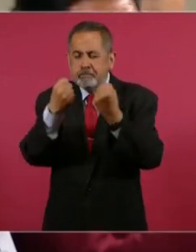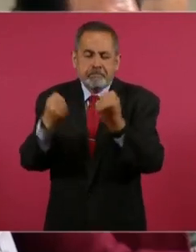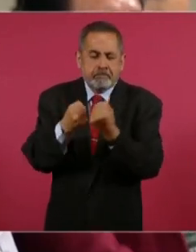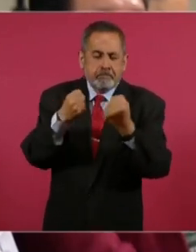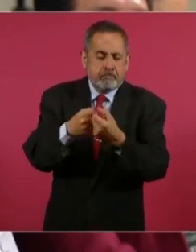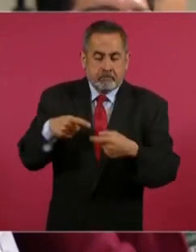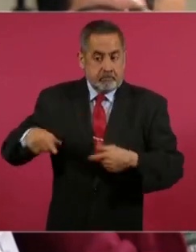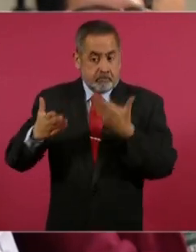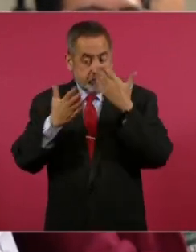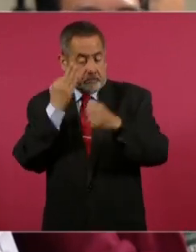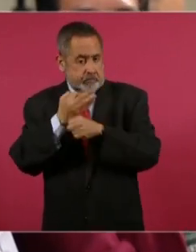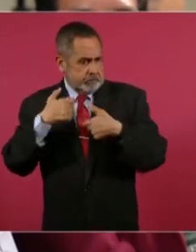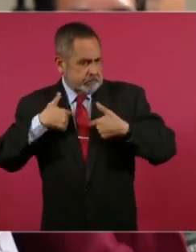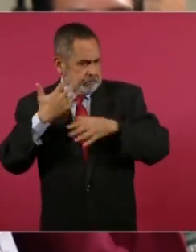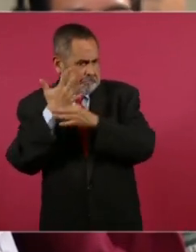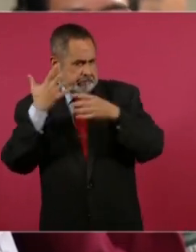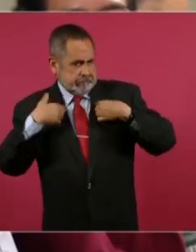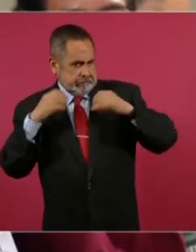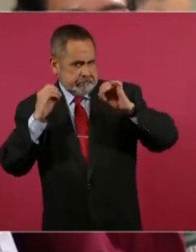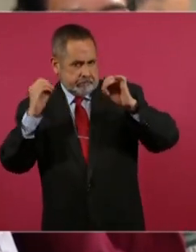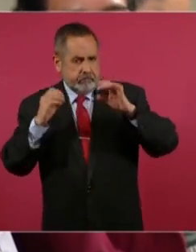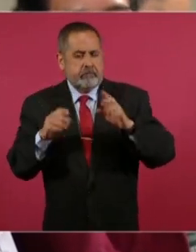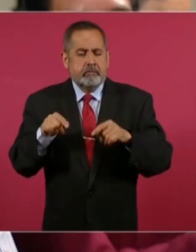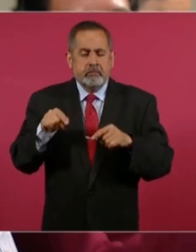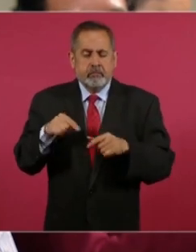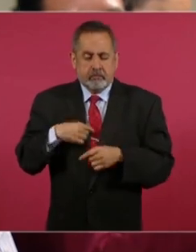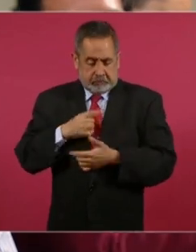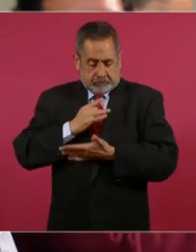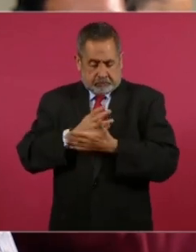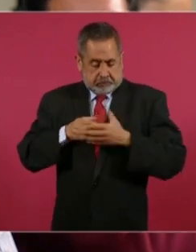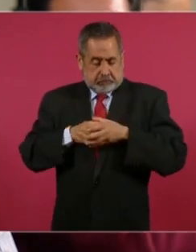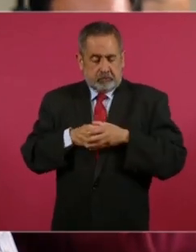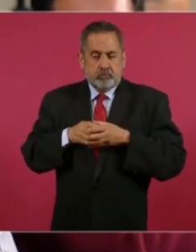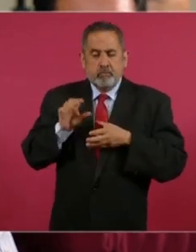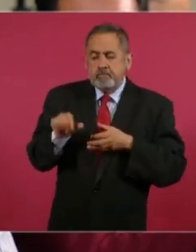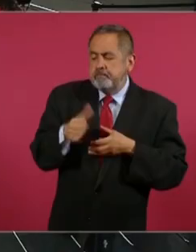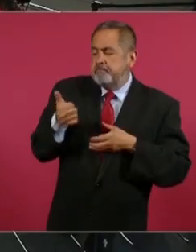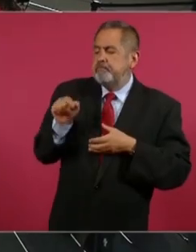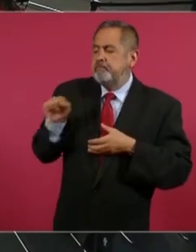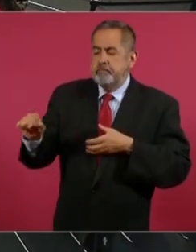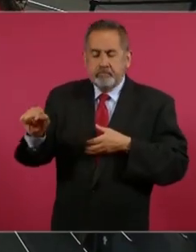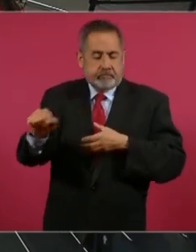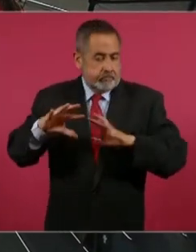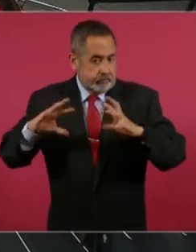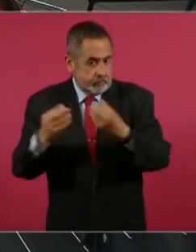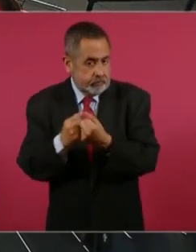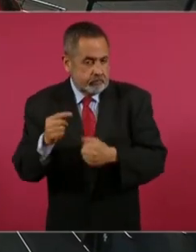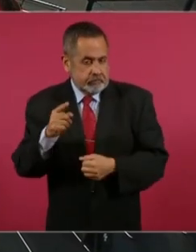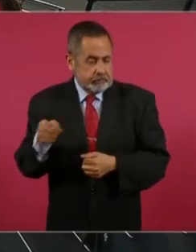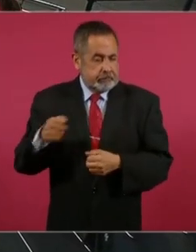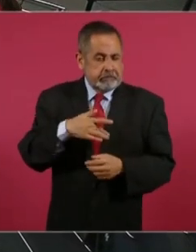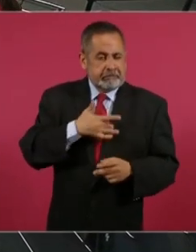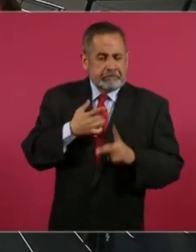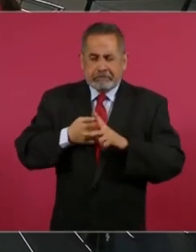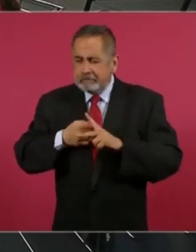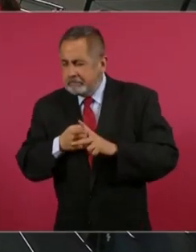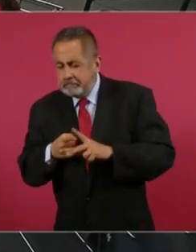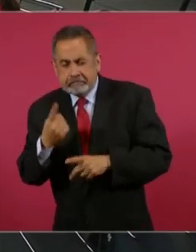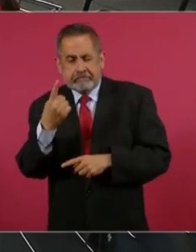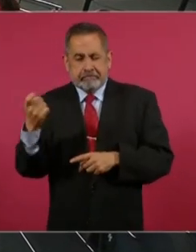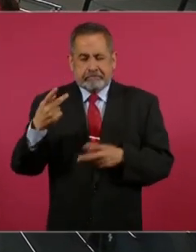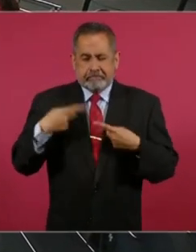eso, los estudiantes, no fueron nada más ellos, fueron aproximadamente 100, de acuerdo a su